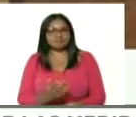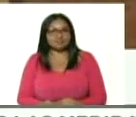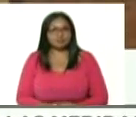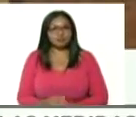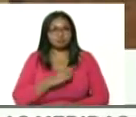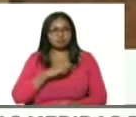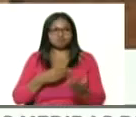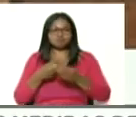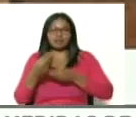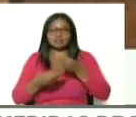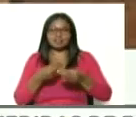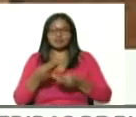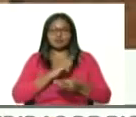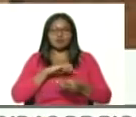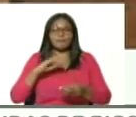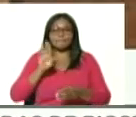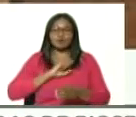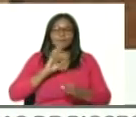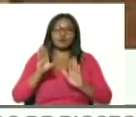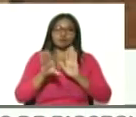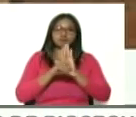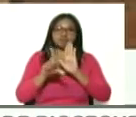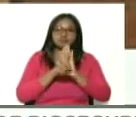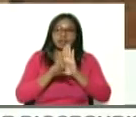nuestro modelo constitucional, es lo primero.